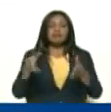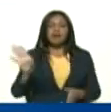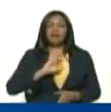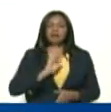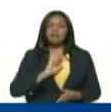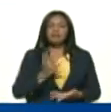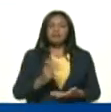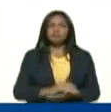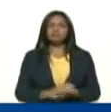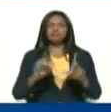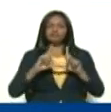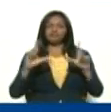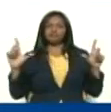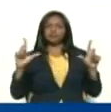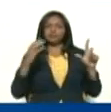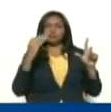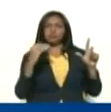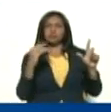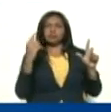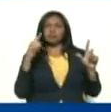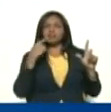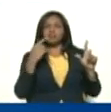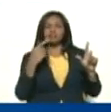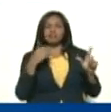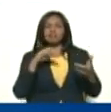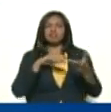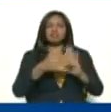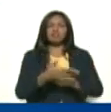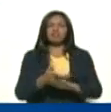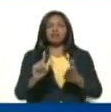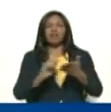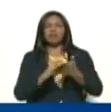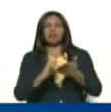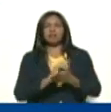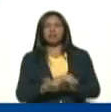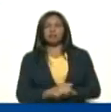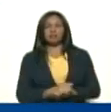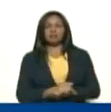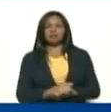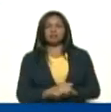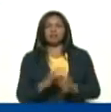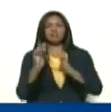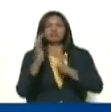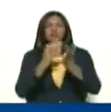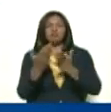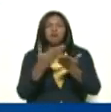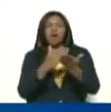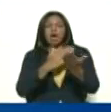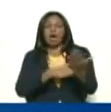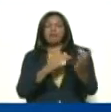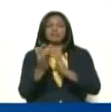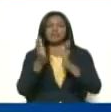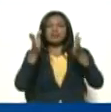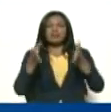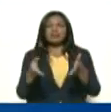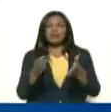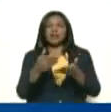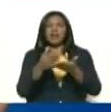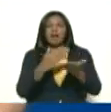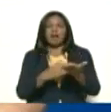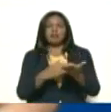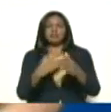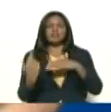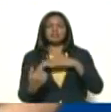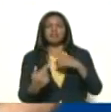ese título, el subtítulo, es el que viene a decir qué contiene el libro. Jesús antes del cristianismo. Es decir, antes del aparato